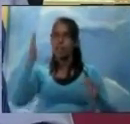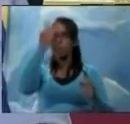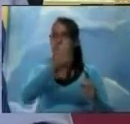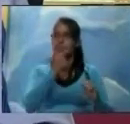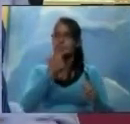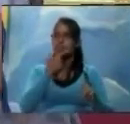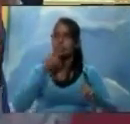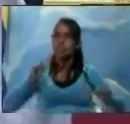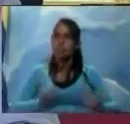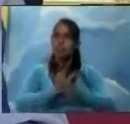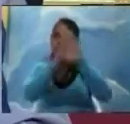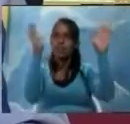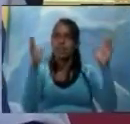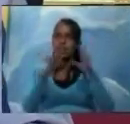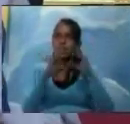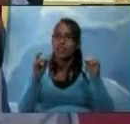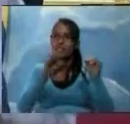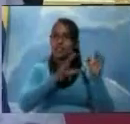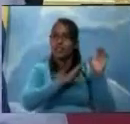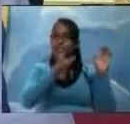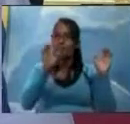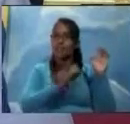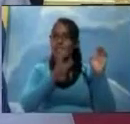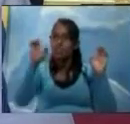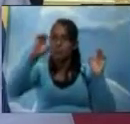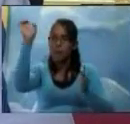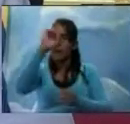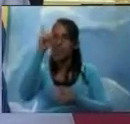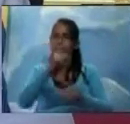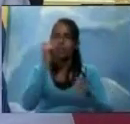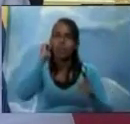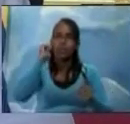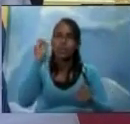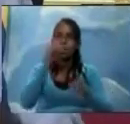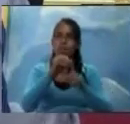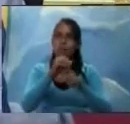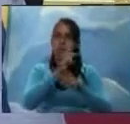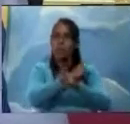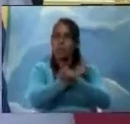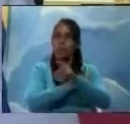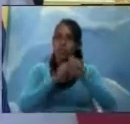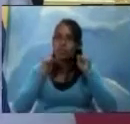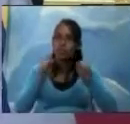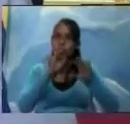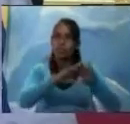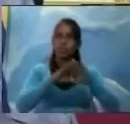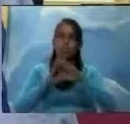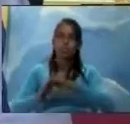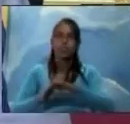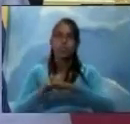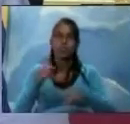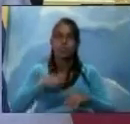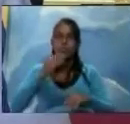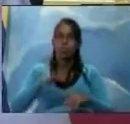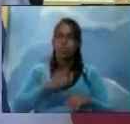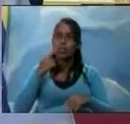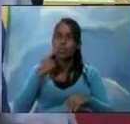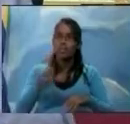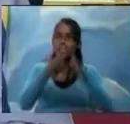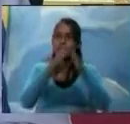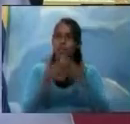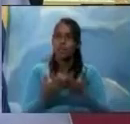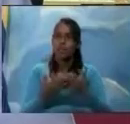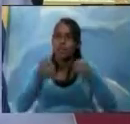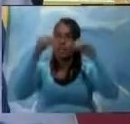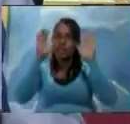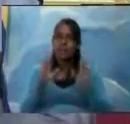mañana. A todos los evangelistas, mujeres que Dios ha llamado con este poderoso ministerio, pastores, yo les puedo decir esta palabra. Detén